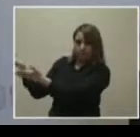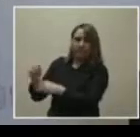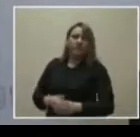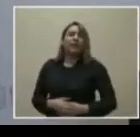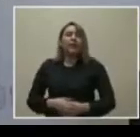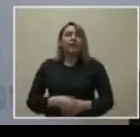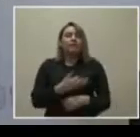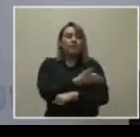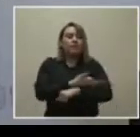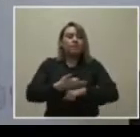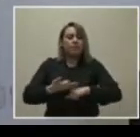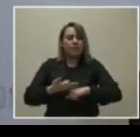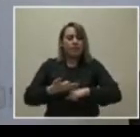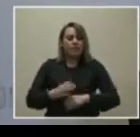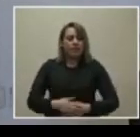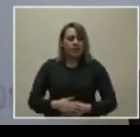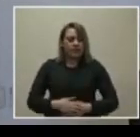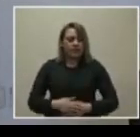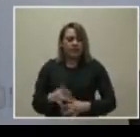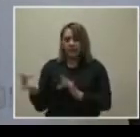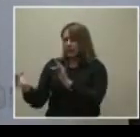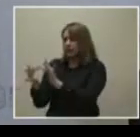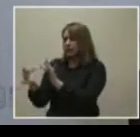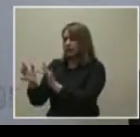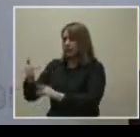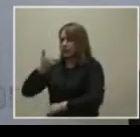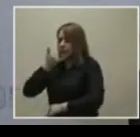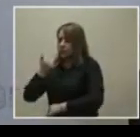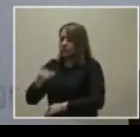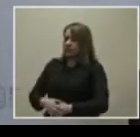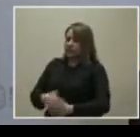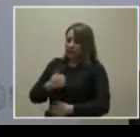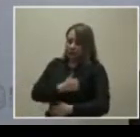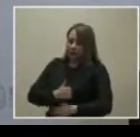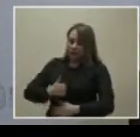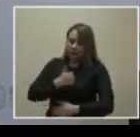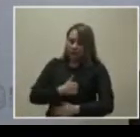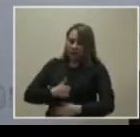personal, me solidarizo con, y lamento muchísimo la pérdida.